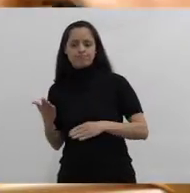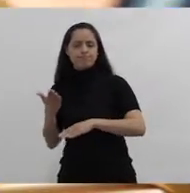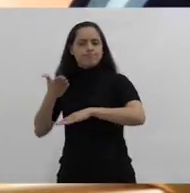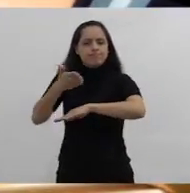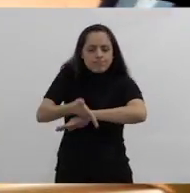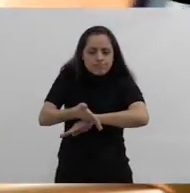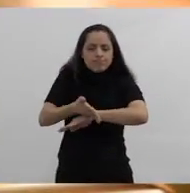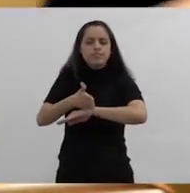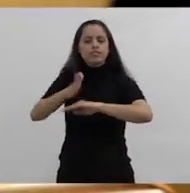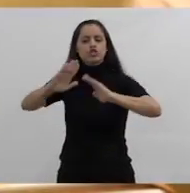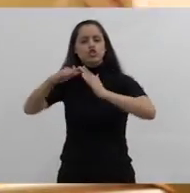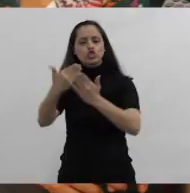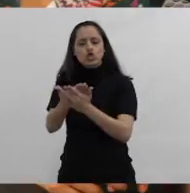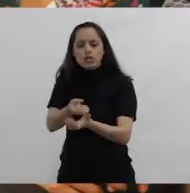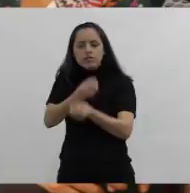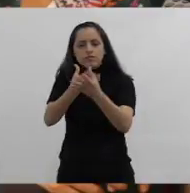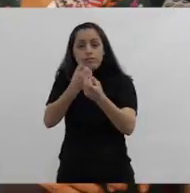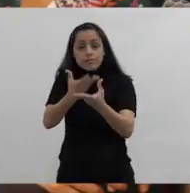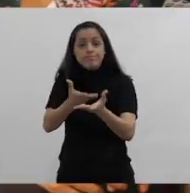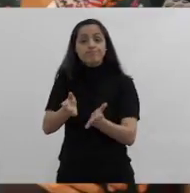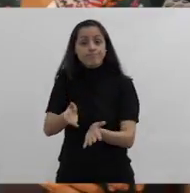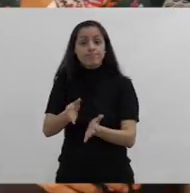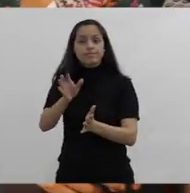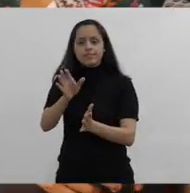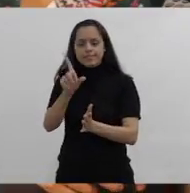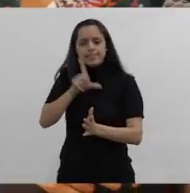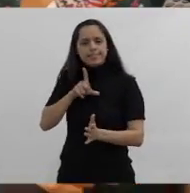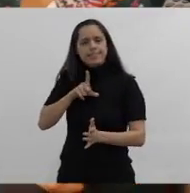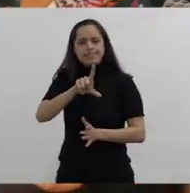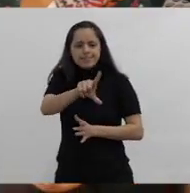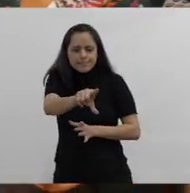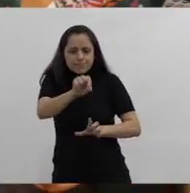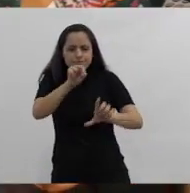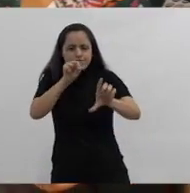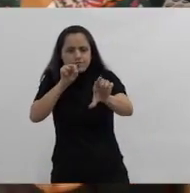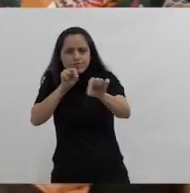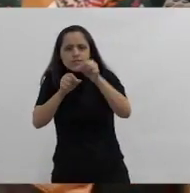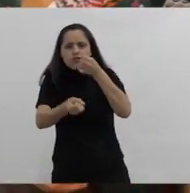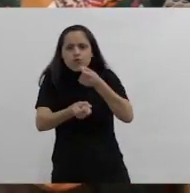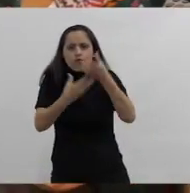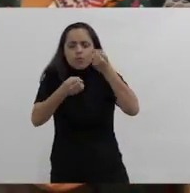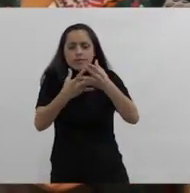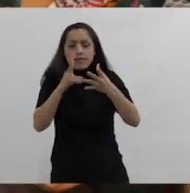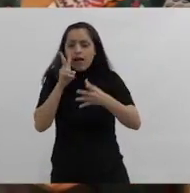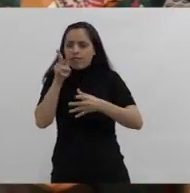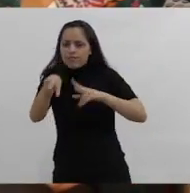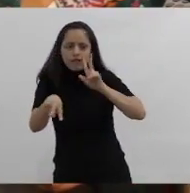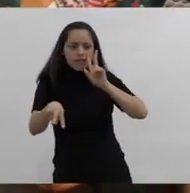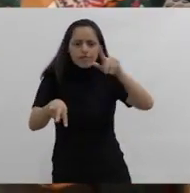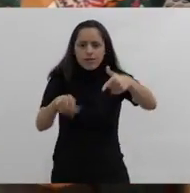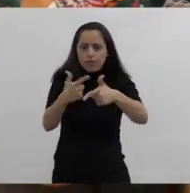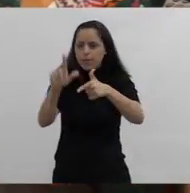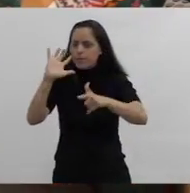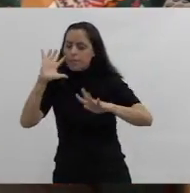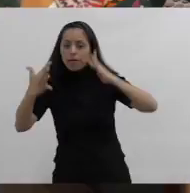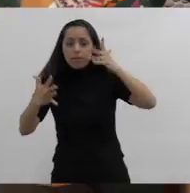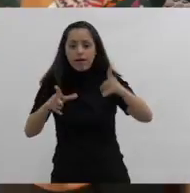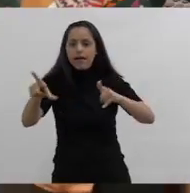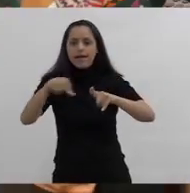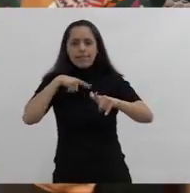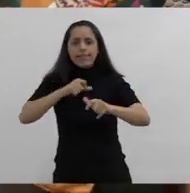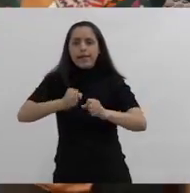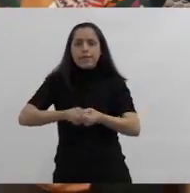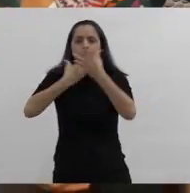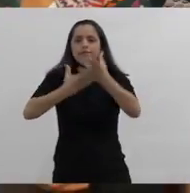Era como que sacabas un hilo y cada vez te encontrabas más. Y había más cosas, y había como más problemas que había que solucionar,